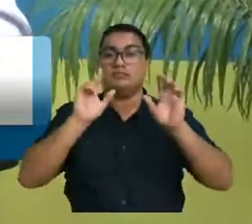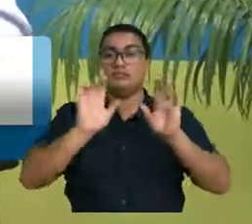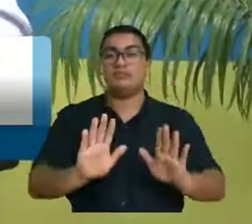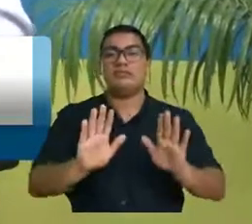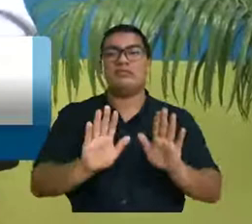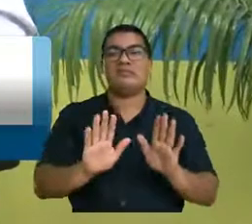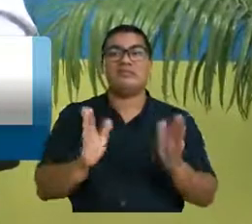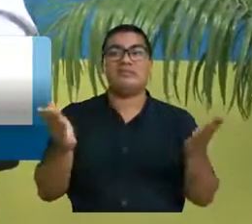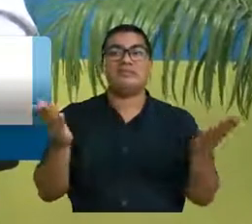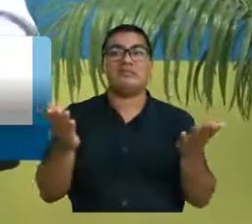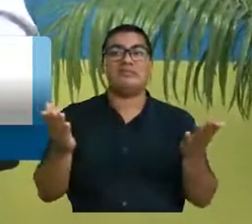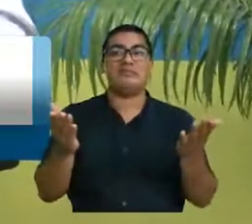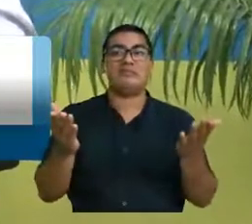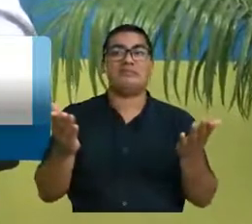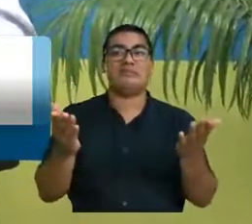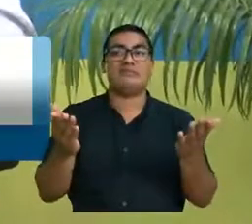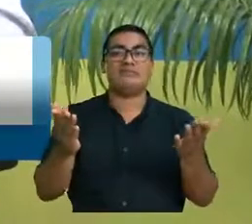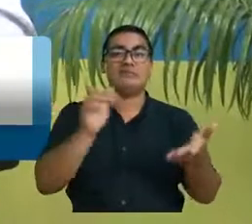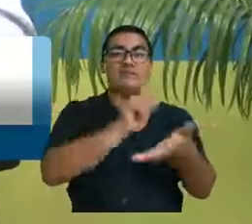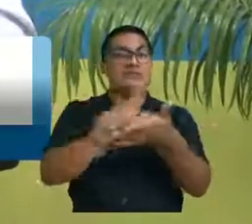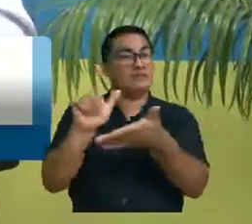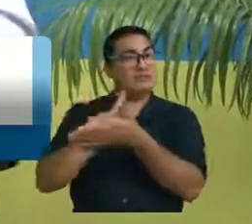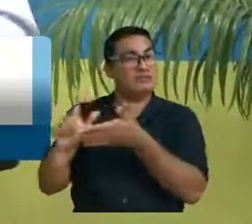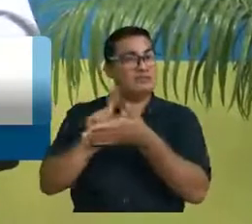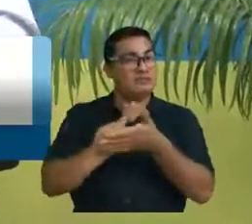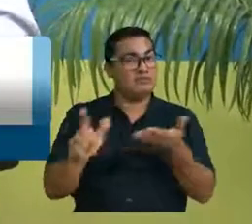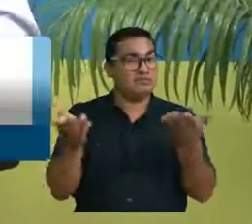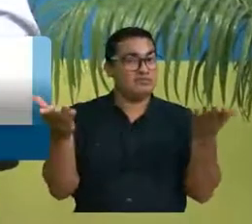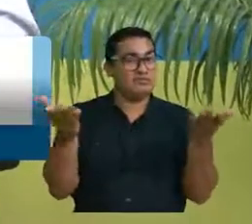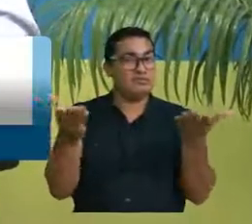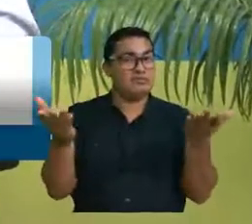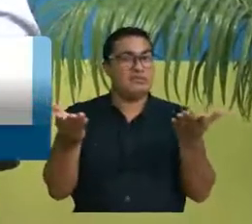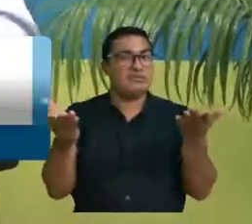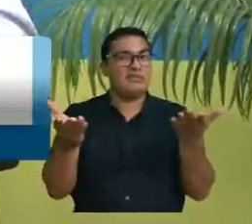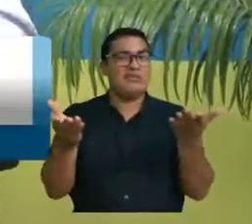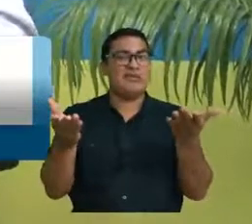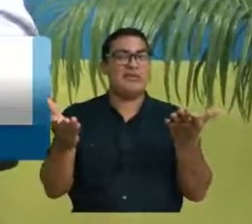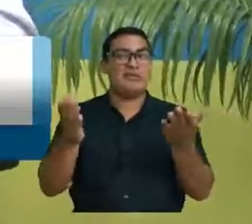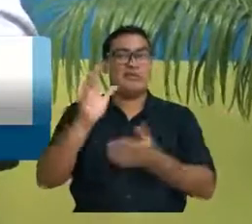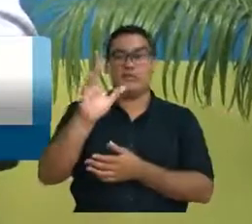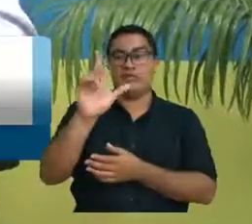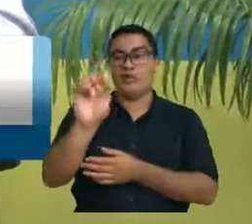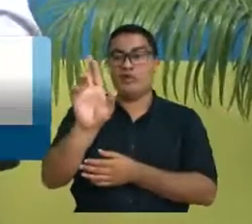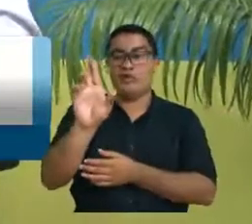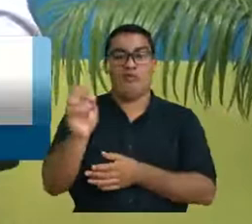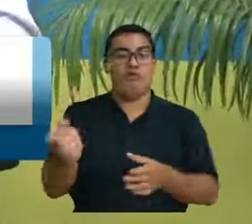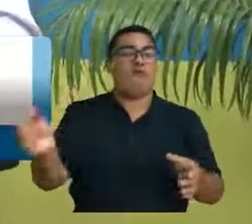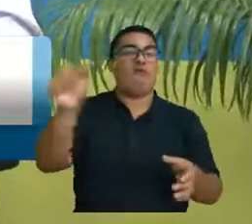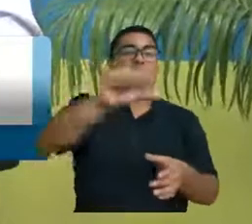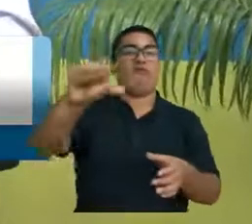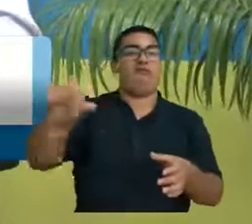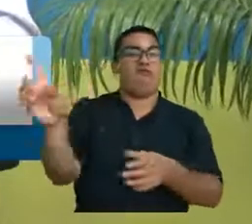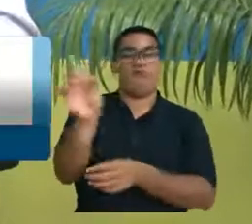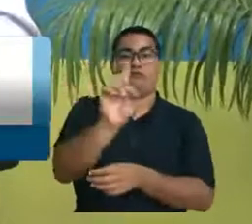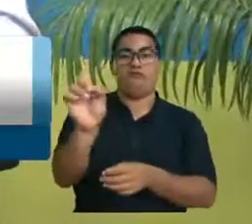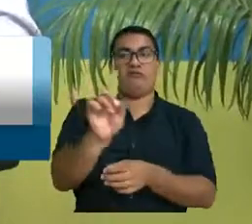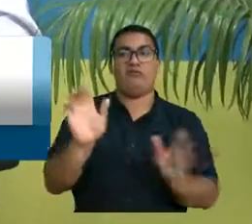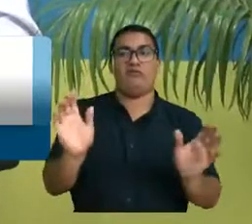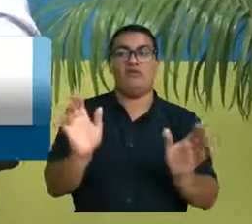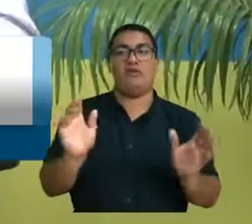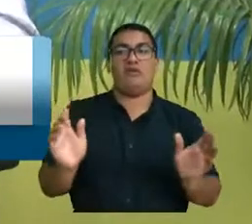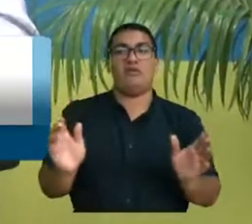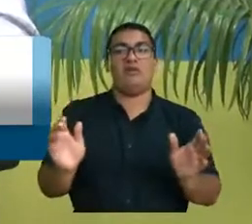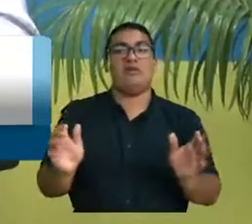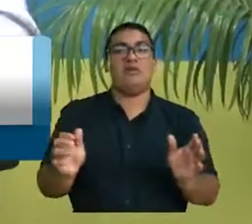preventivas para desinfección, nosotros vamos a utilizar el cloro tal y cual viene en presentación